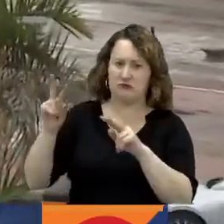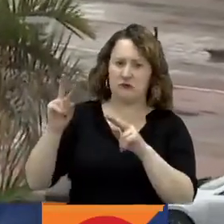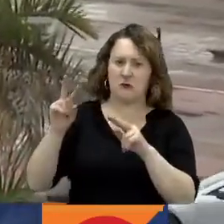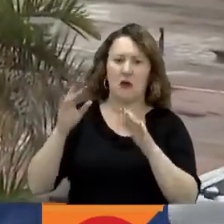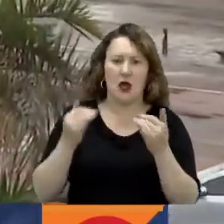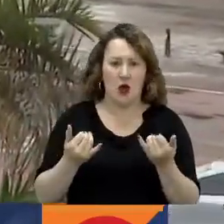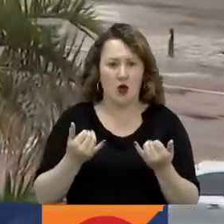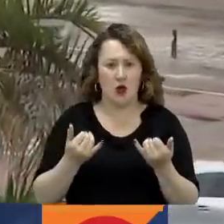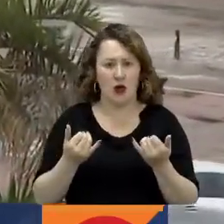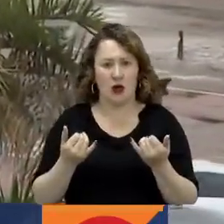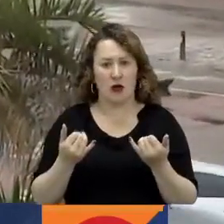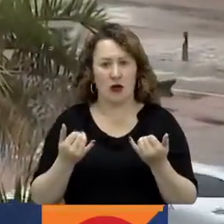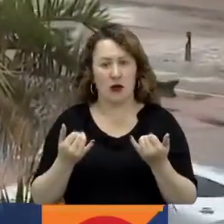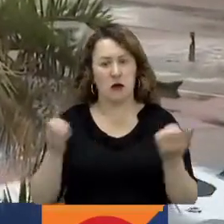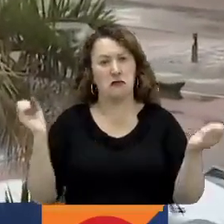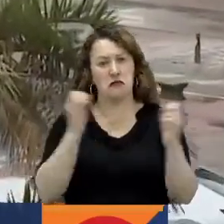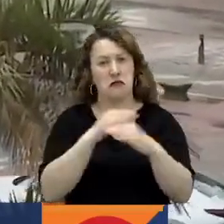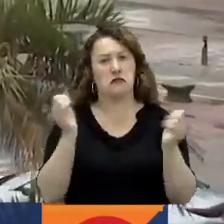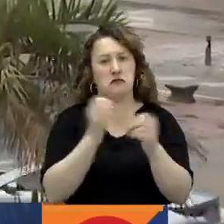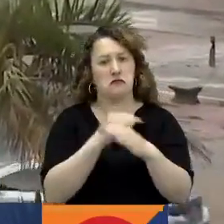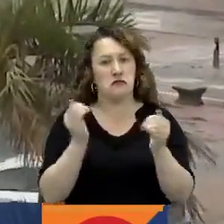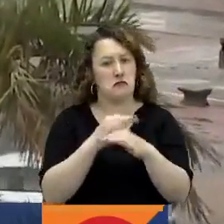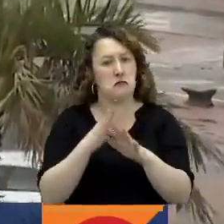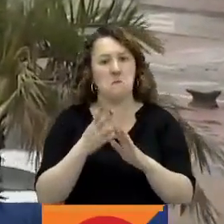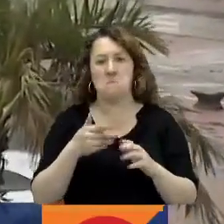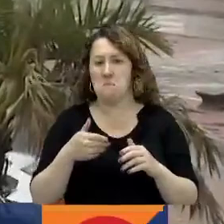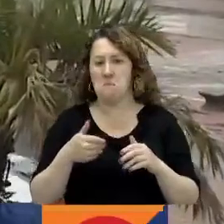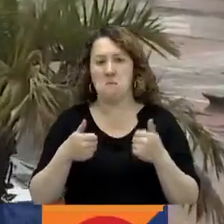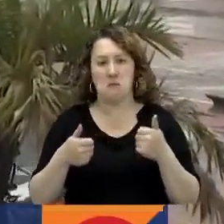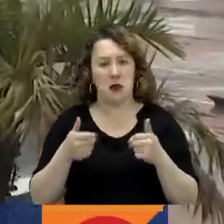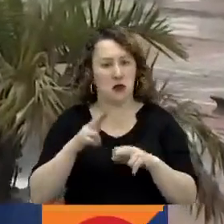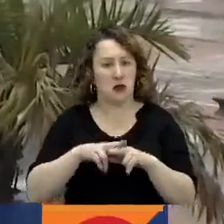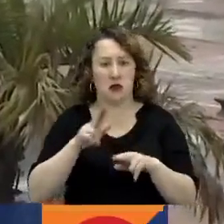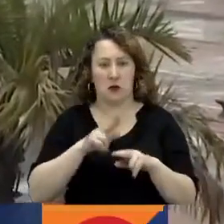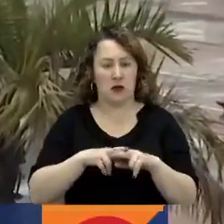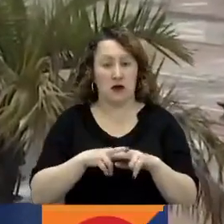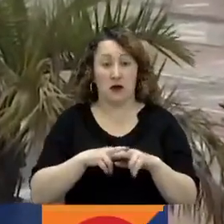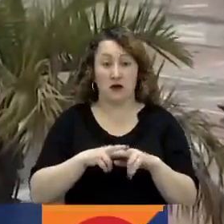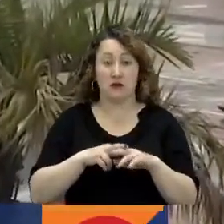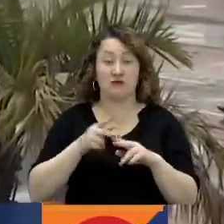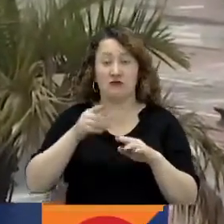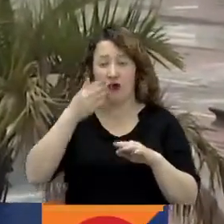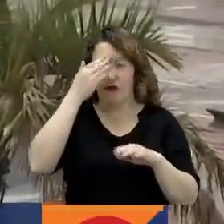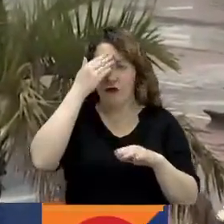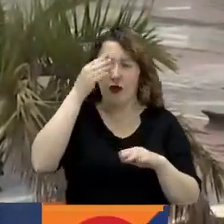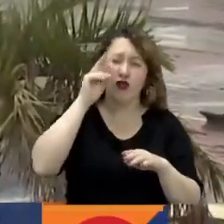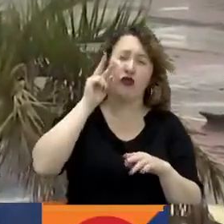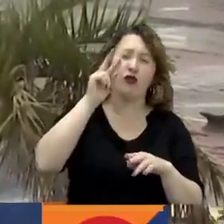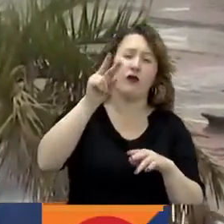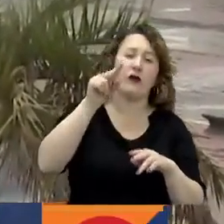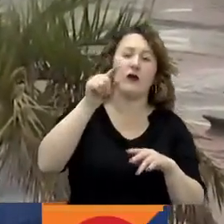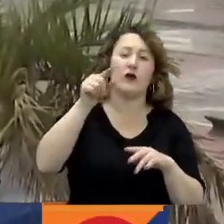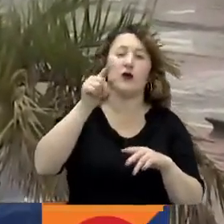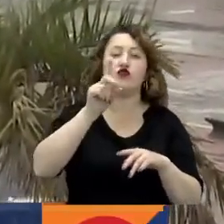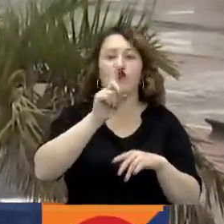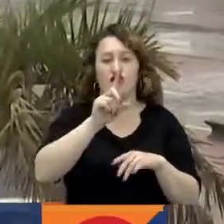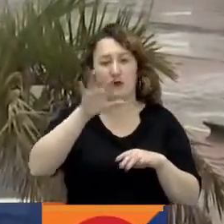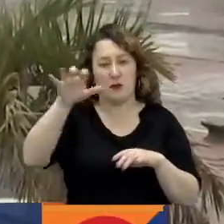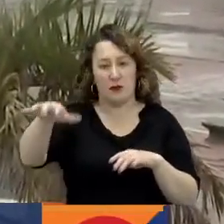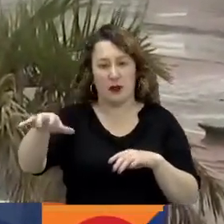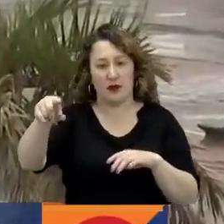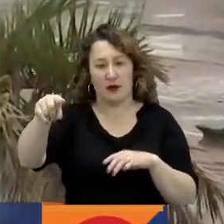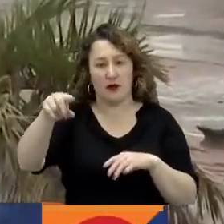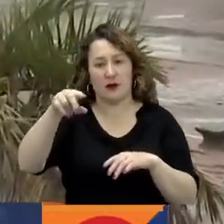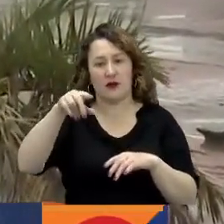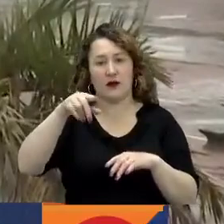hora, el tráfico fluye de manera bastante normal. Al fondo ustedes podrán evidenciar uno de los 16 puestos de control que